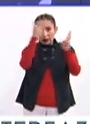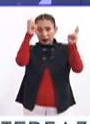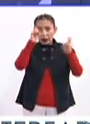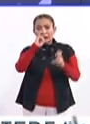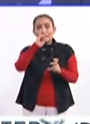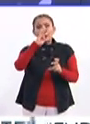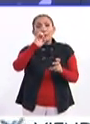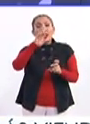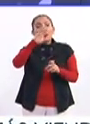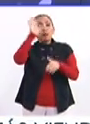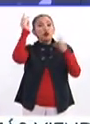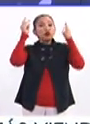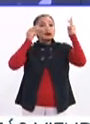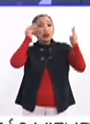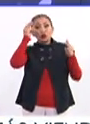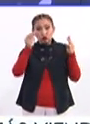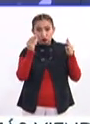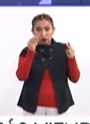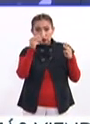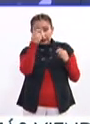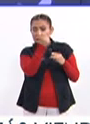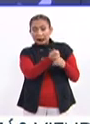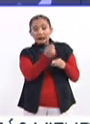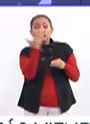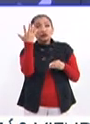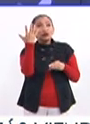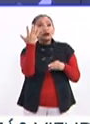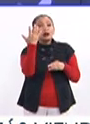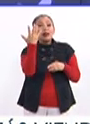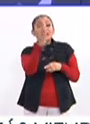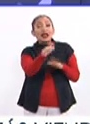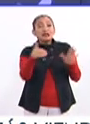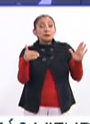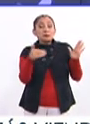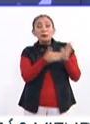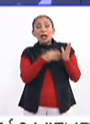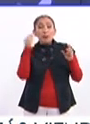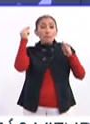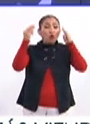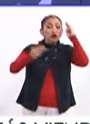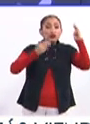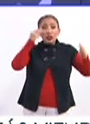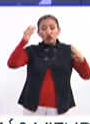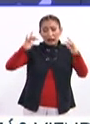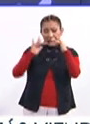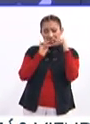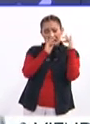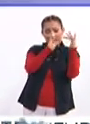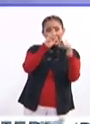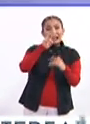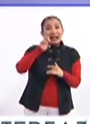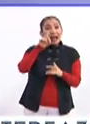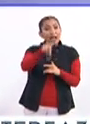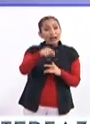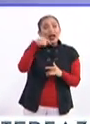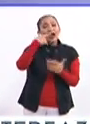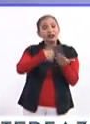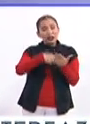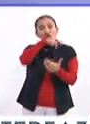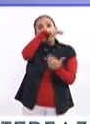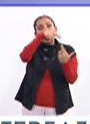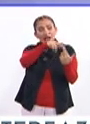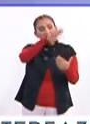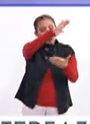llama Ibermuseos. Ibermuseos son más de 10,000 museos en red que están en nuestra